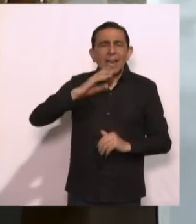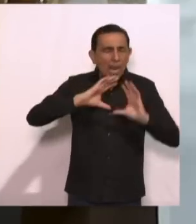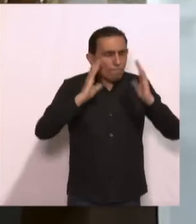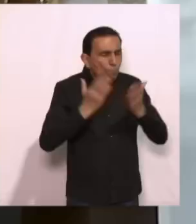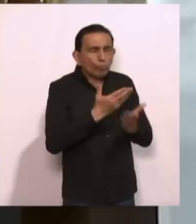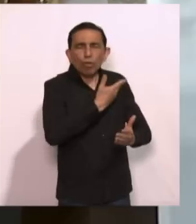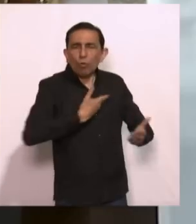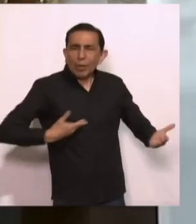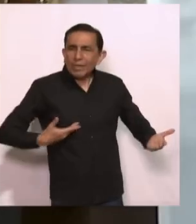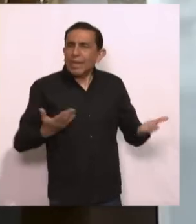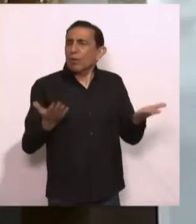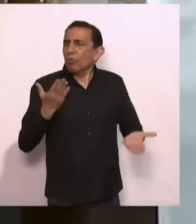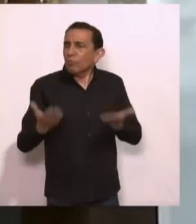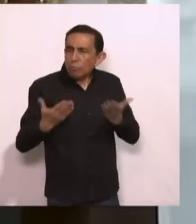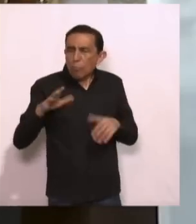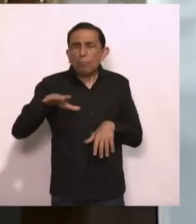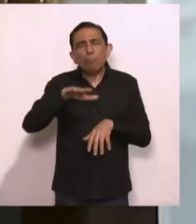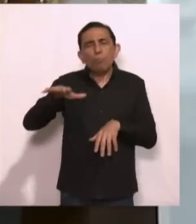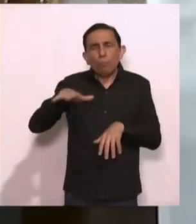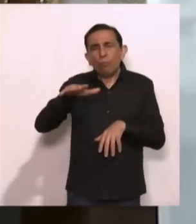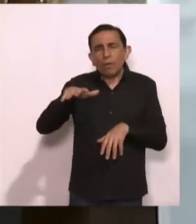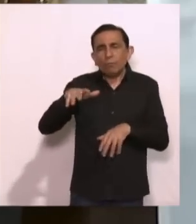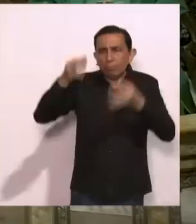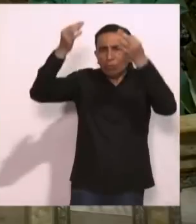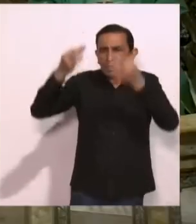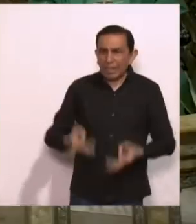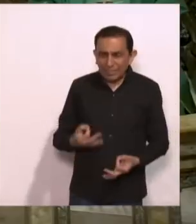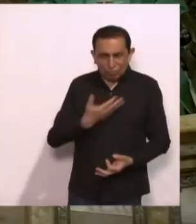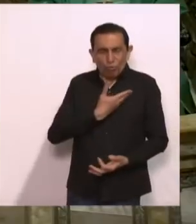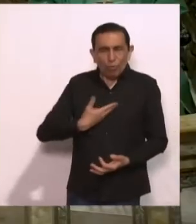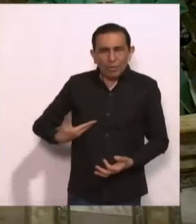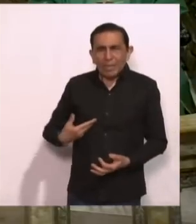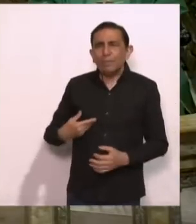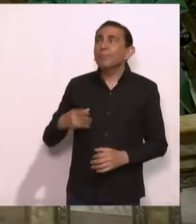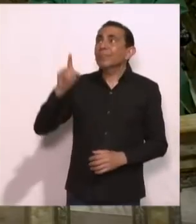con justicia y los pueblos con rectitud.